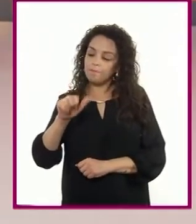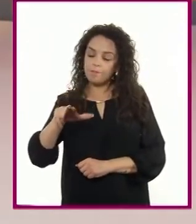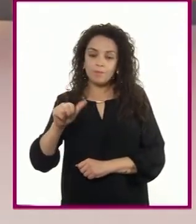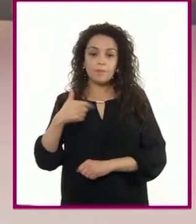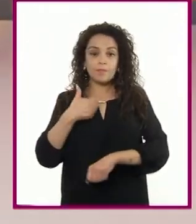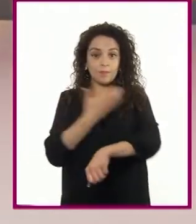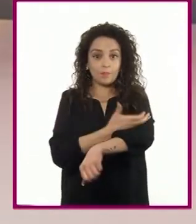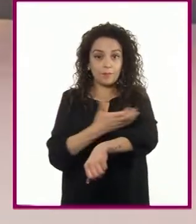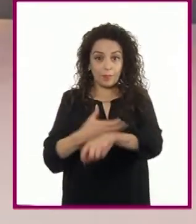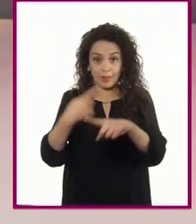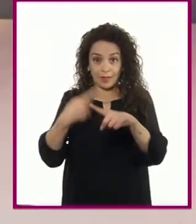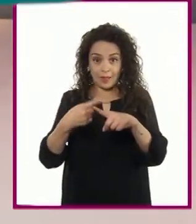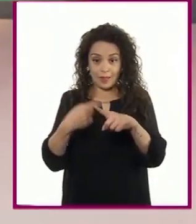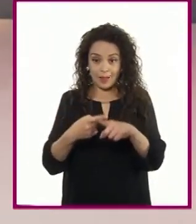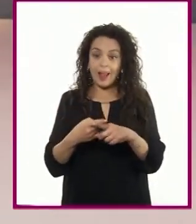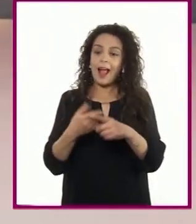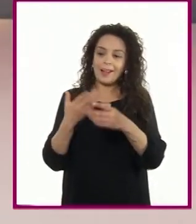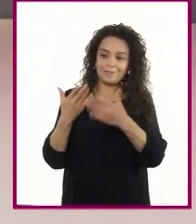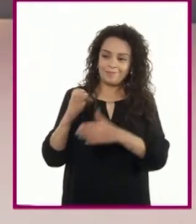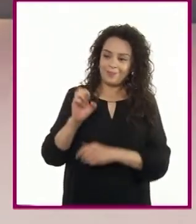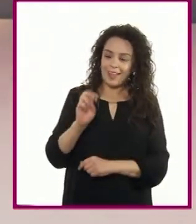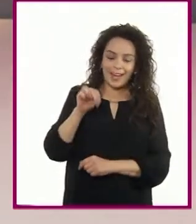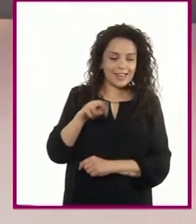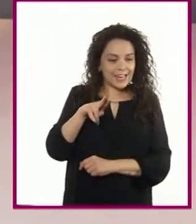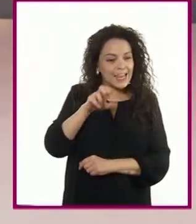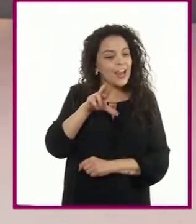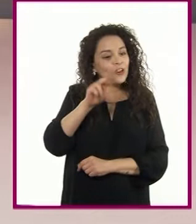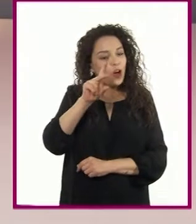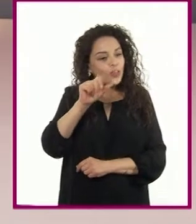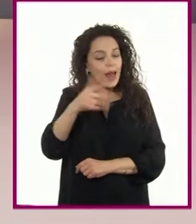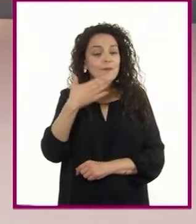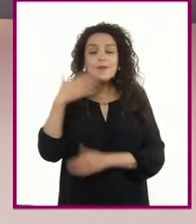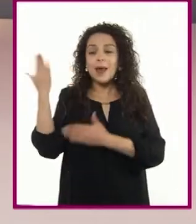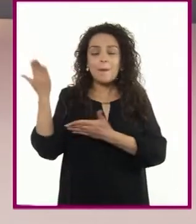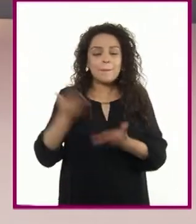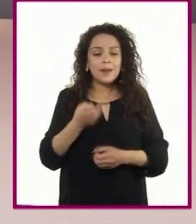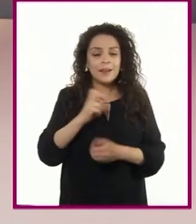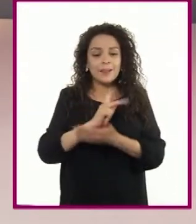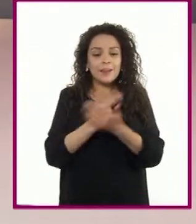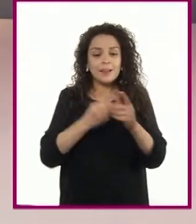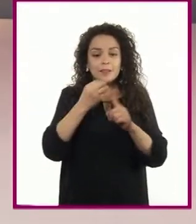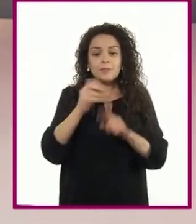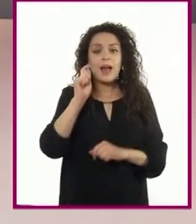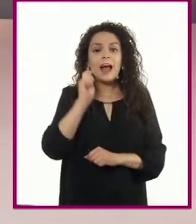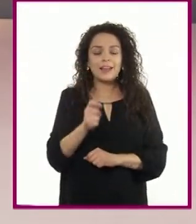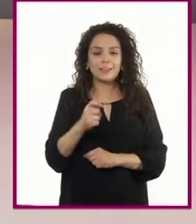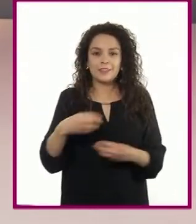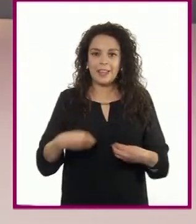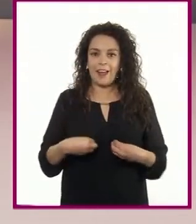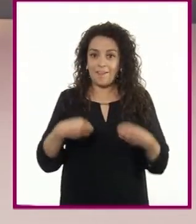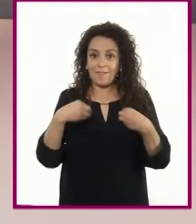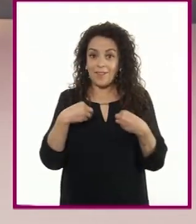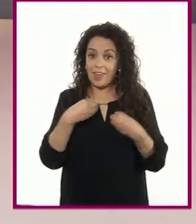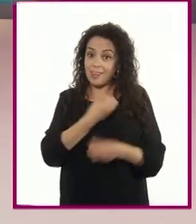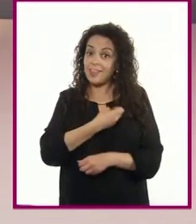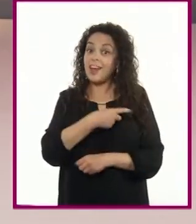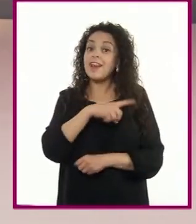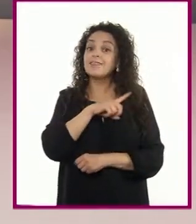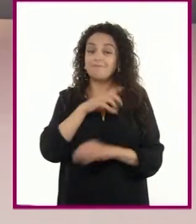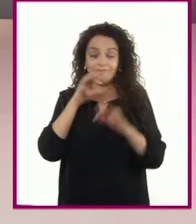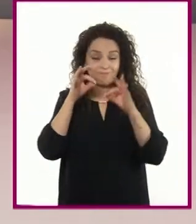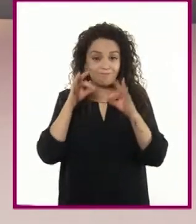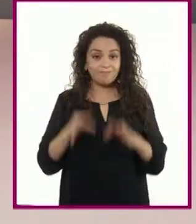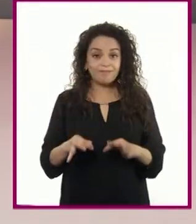de Enrique Rodal les damos la más cordial bienvenida a esta sesión de Vida Saludable. Por cierto,